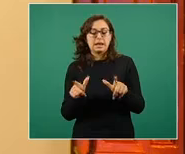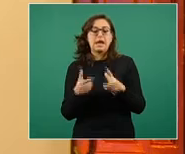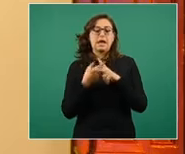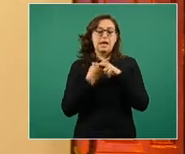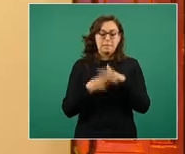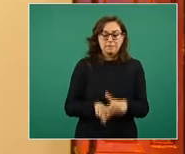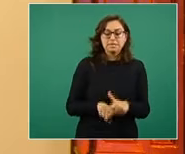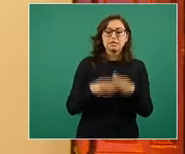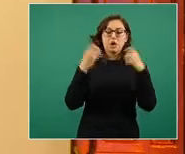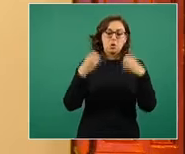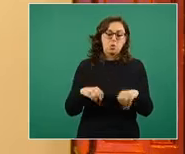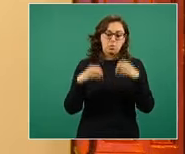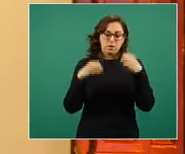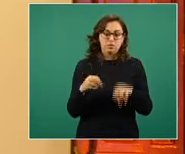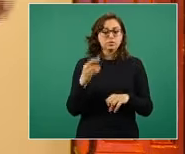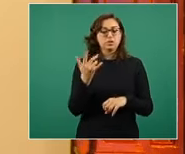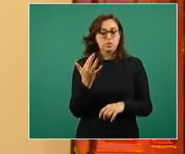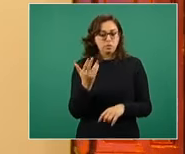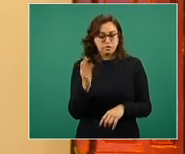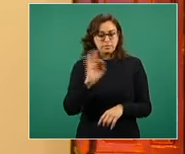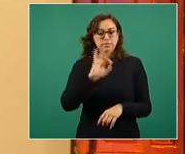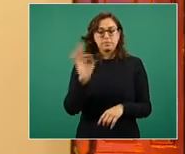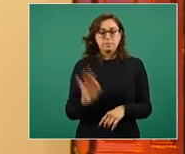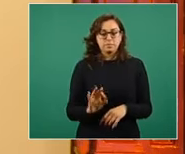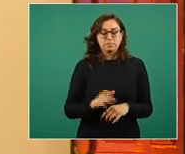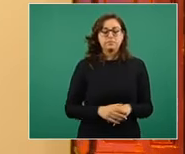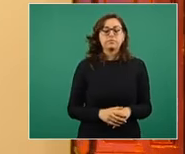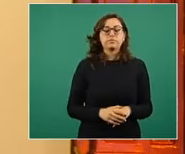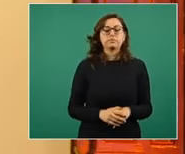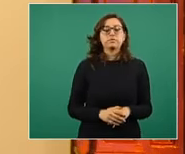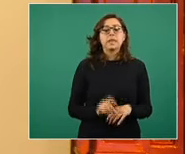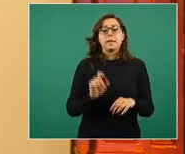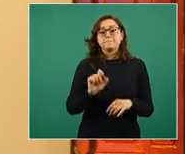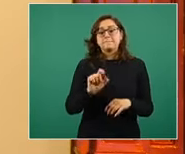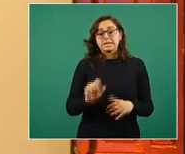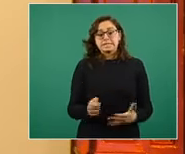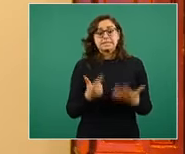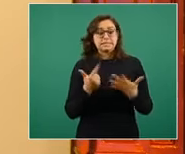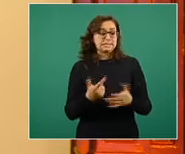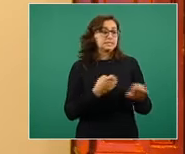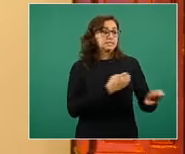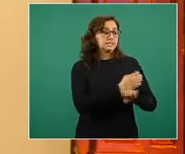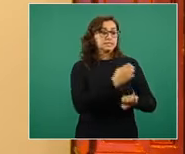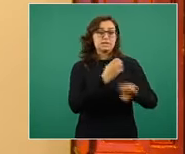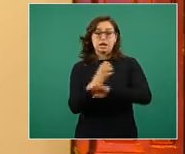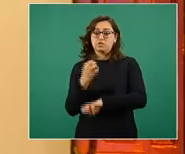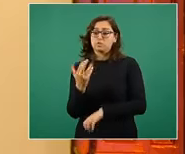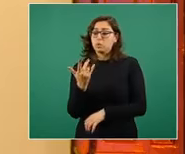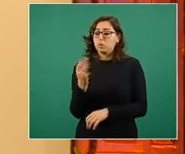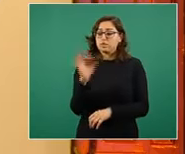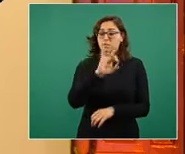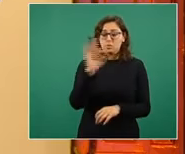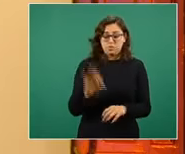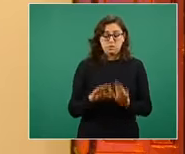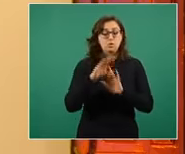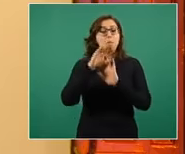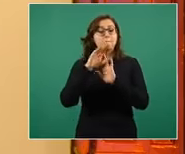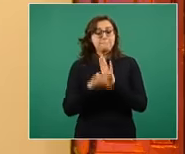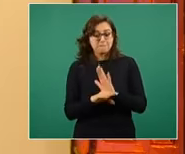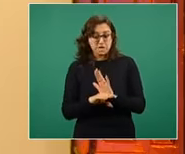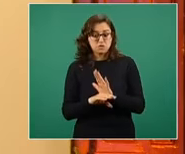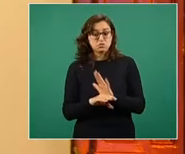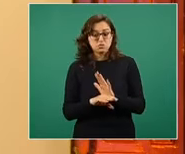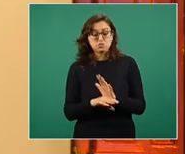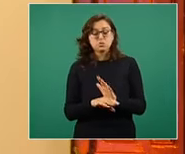un 50%, 27 entidades tienen menos del 50%, de hecho una